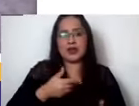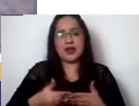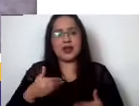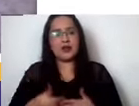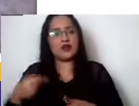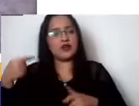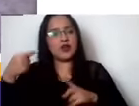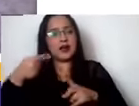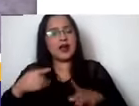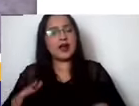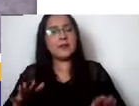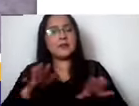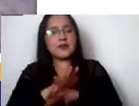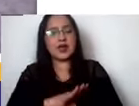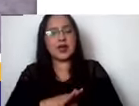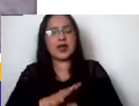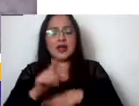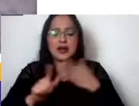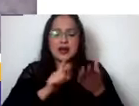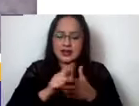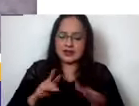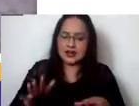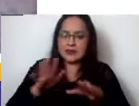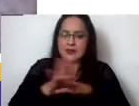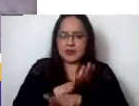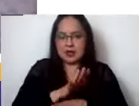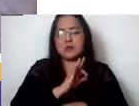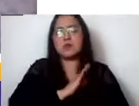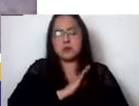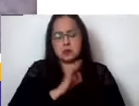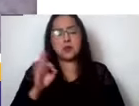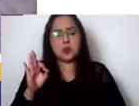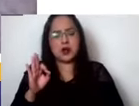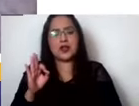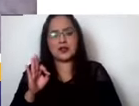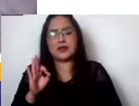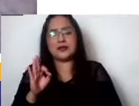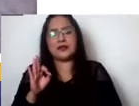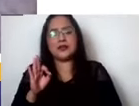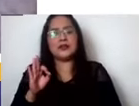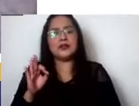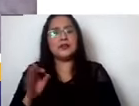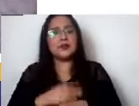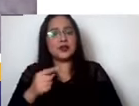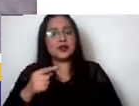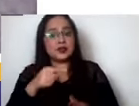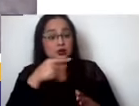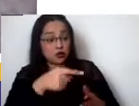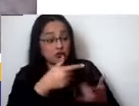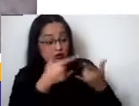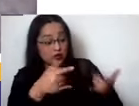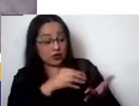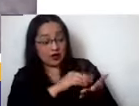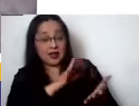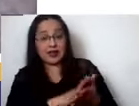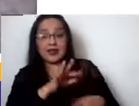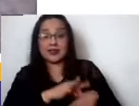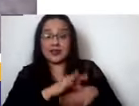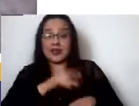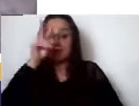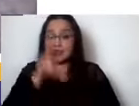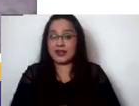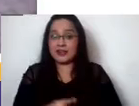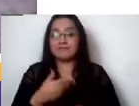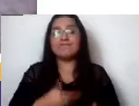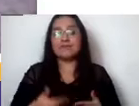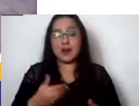estructuras y nos va a ayudar a cambiar legislaciones, partiendo de la realidad que tú reflejas y que además de una forma